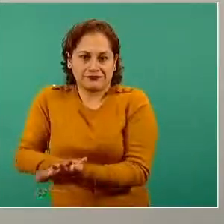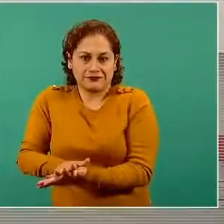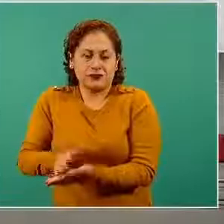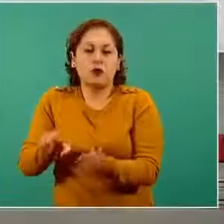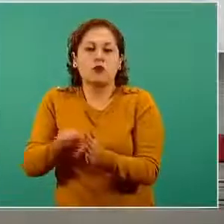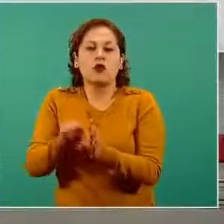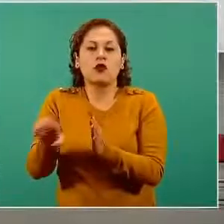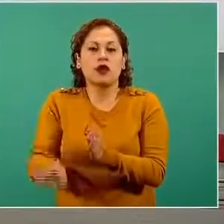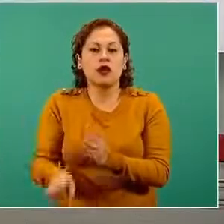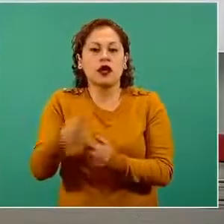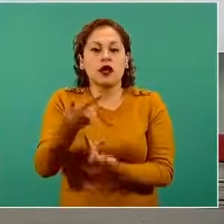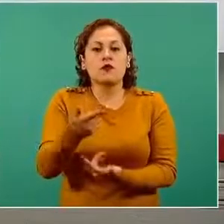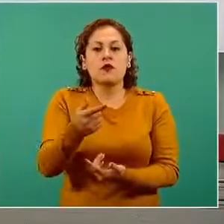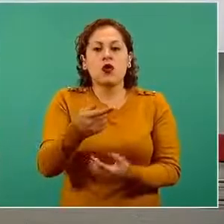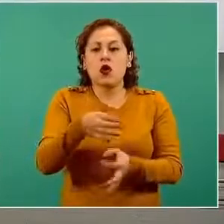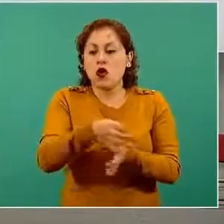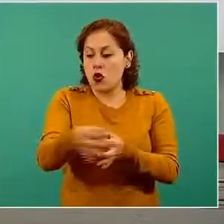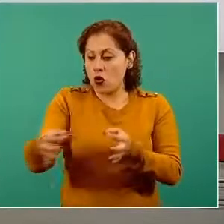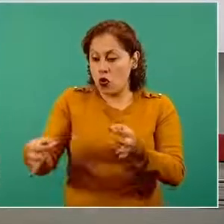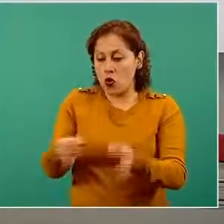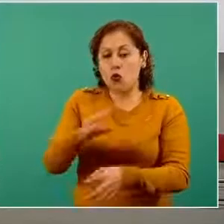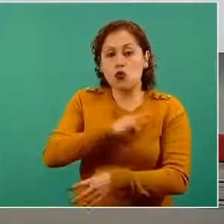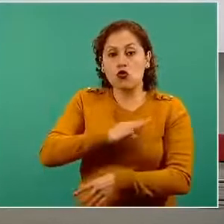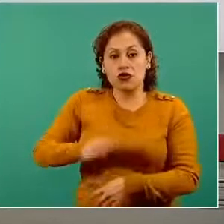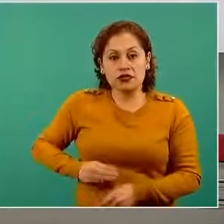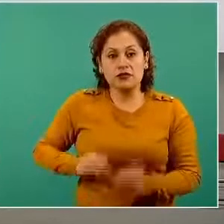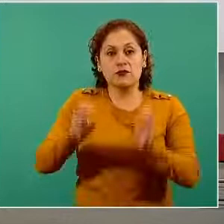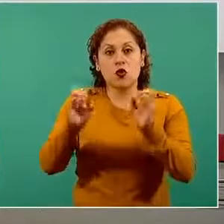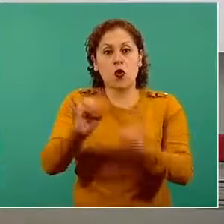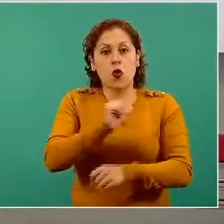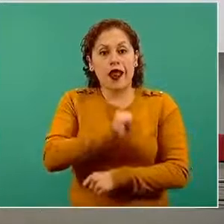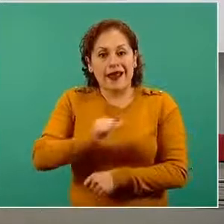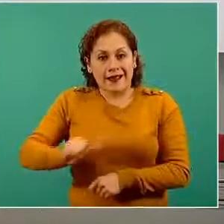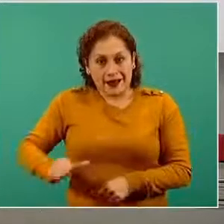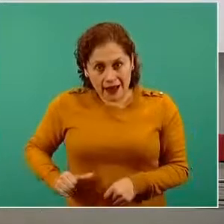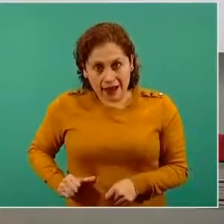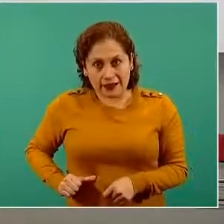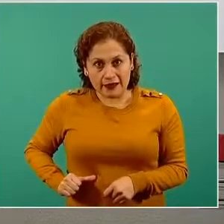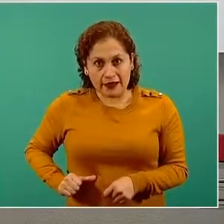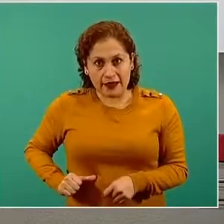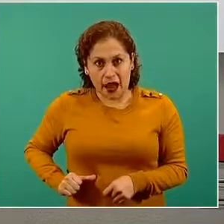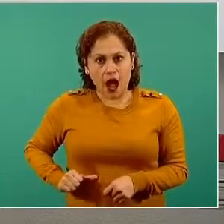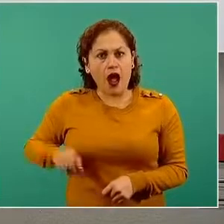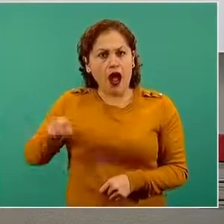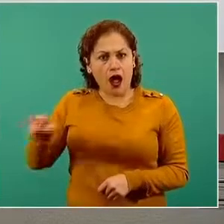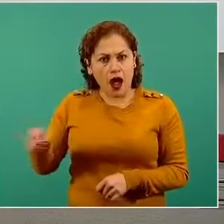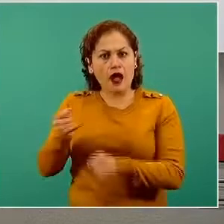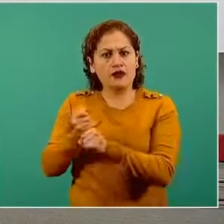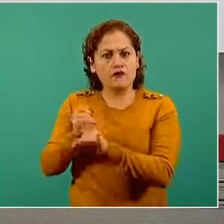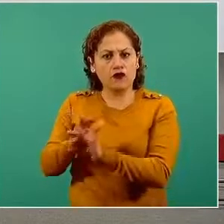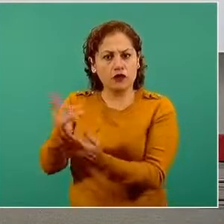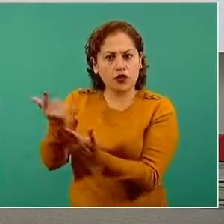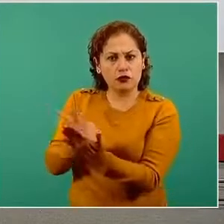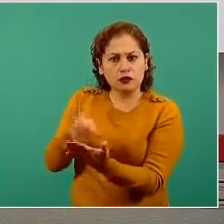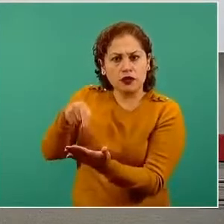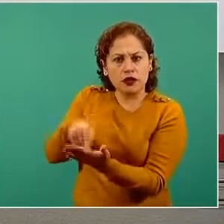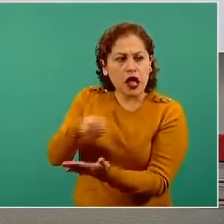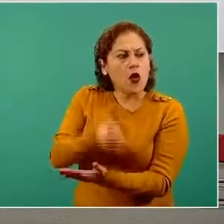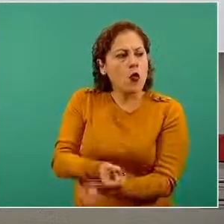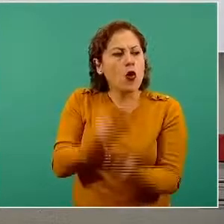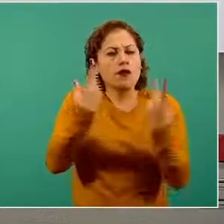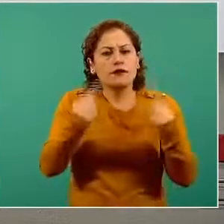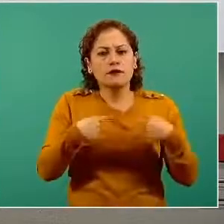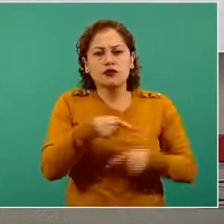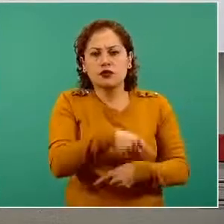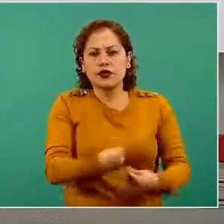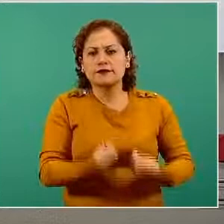de los diferentes que hay en el país o a una alcaldía específica, una demarcación territorial como las